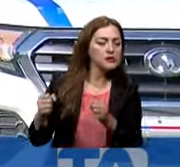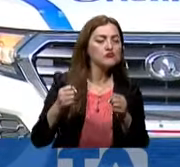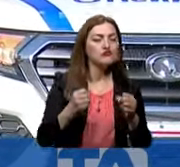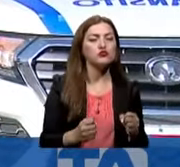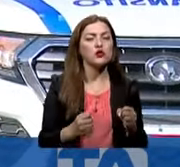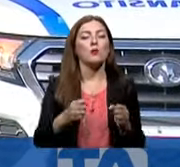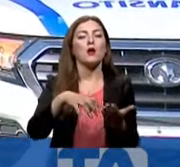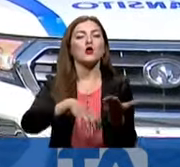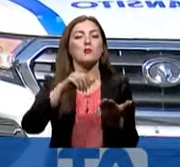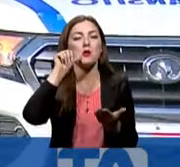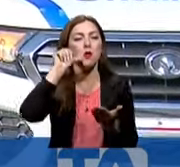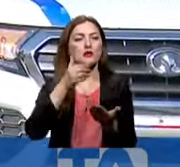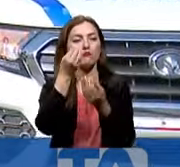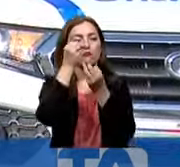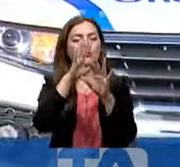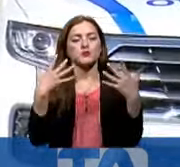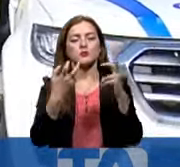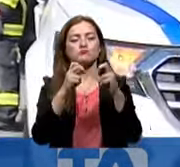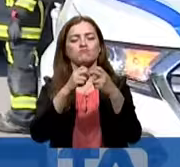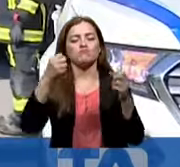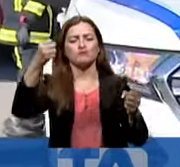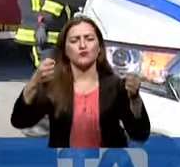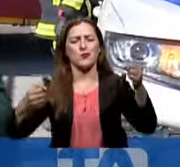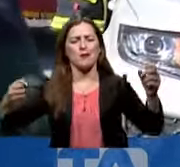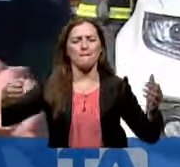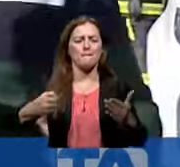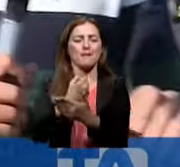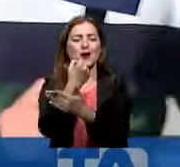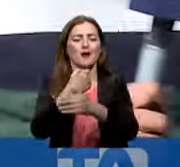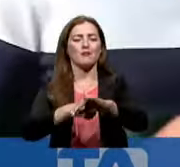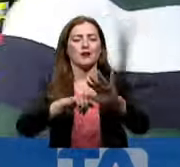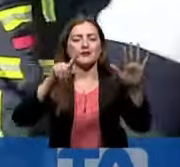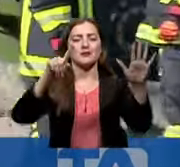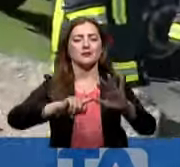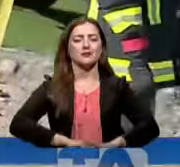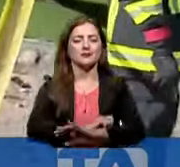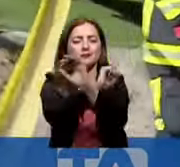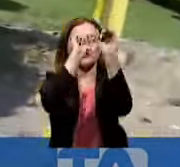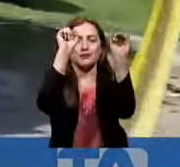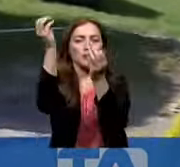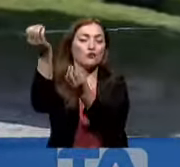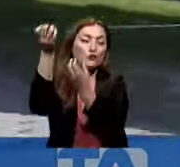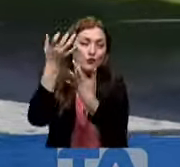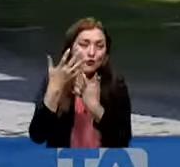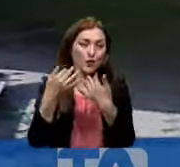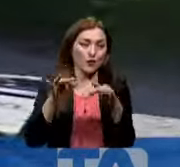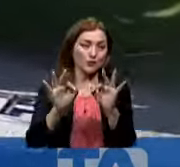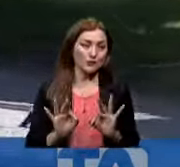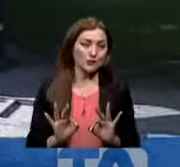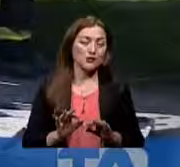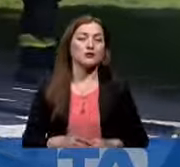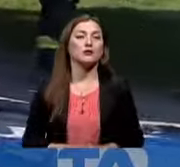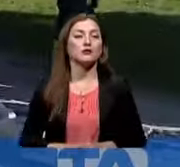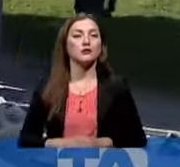de Amagüeñan para contarles sobre este siniestro de tránsito que se reportó cerca de las 6 de la mañana y que, según información oficial y lo que hemos